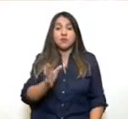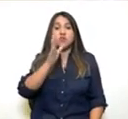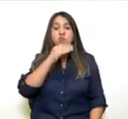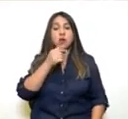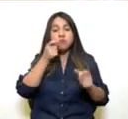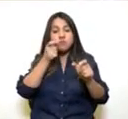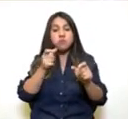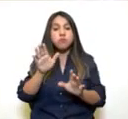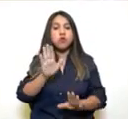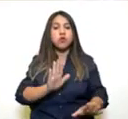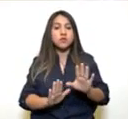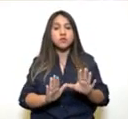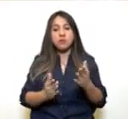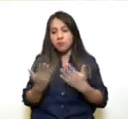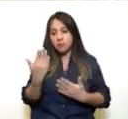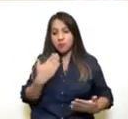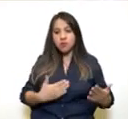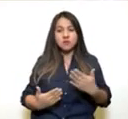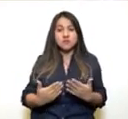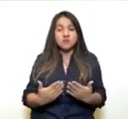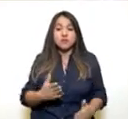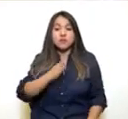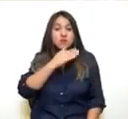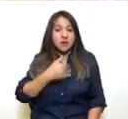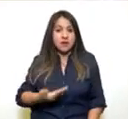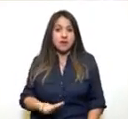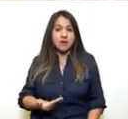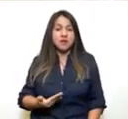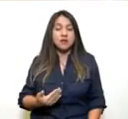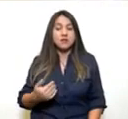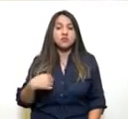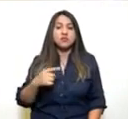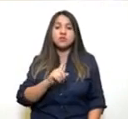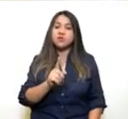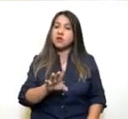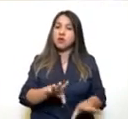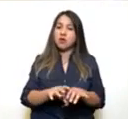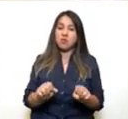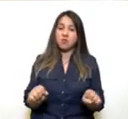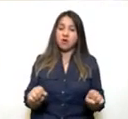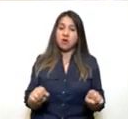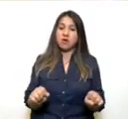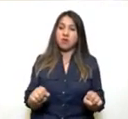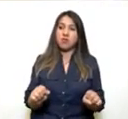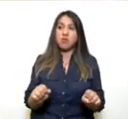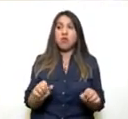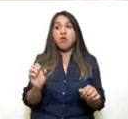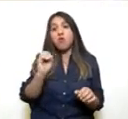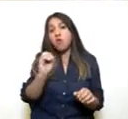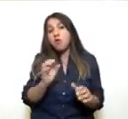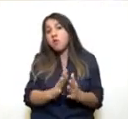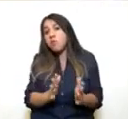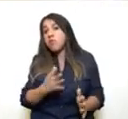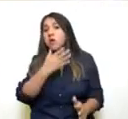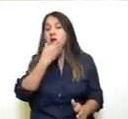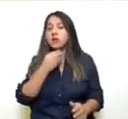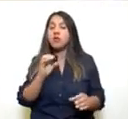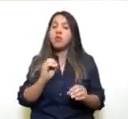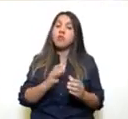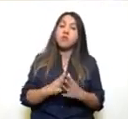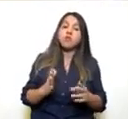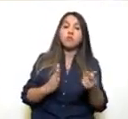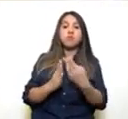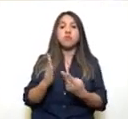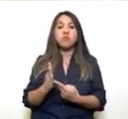protección yo no soy partidaria o es muy lindo y muy poético el